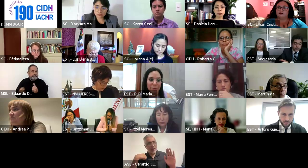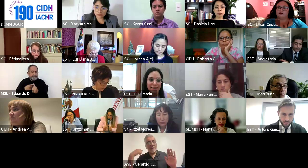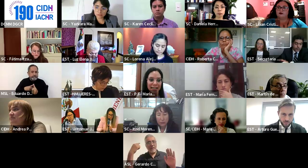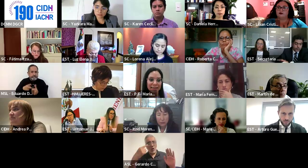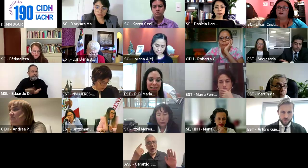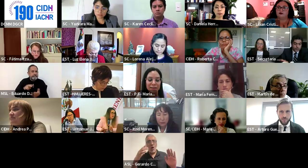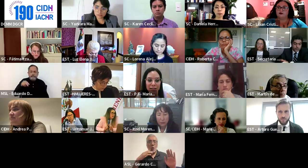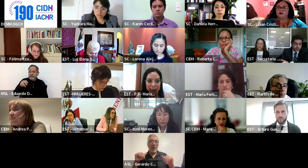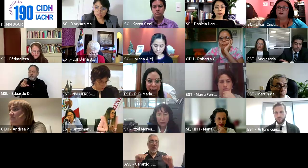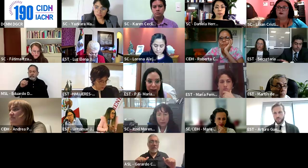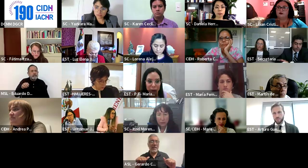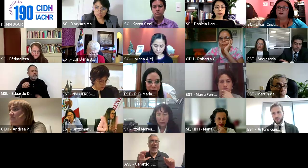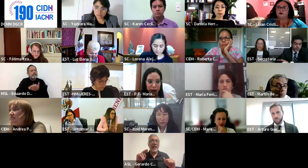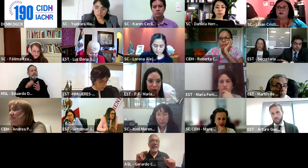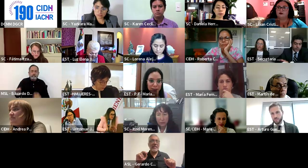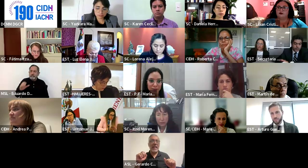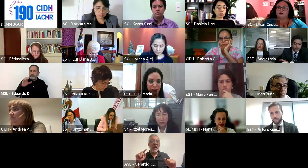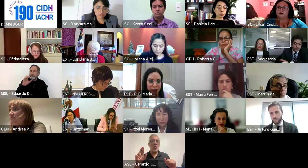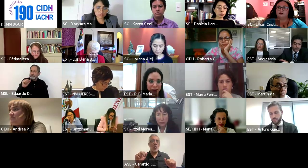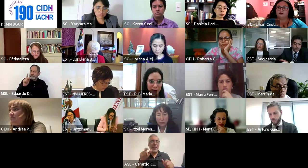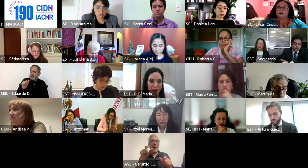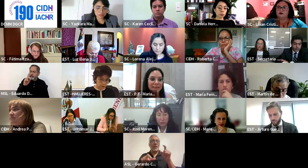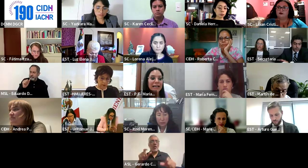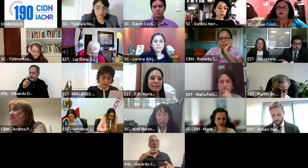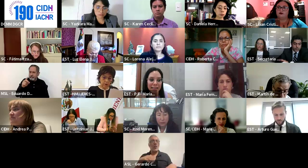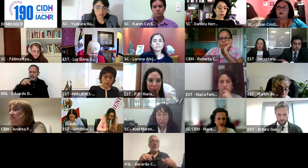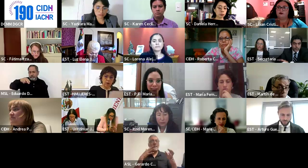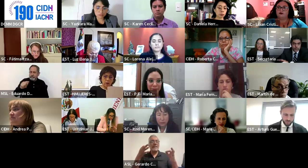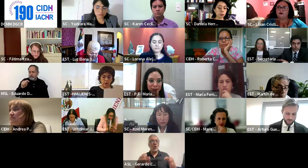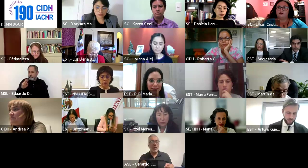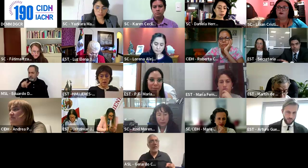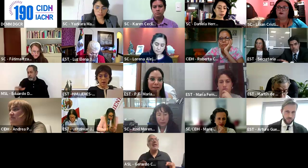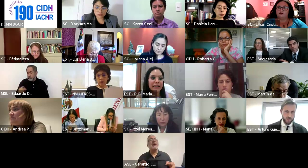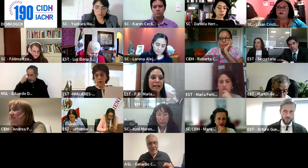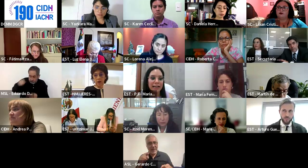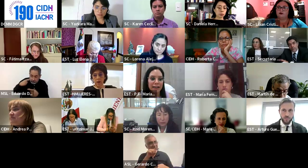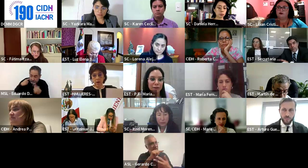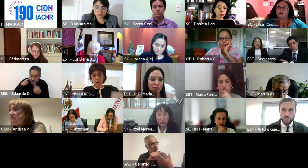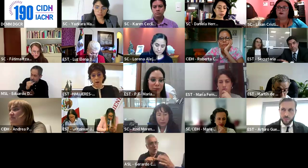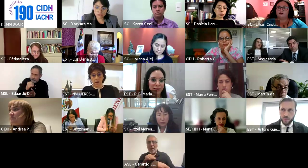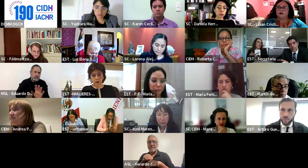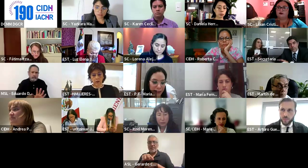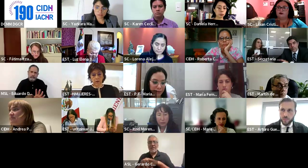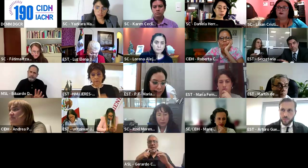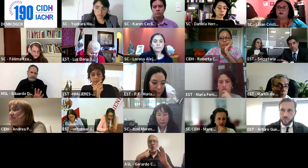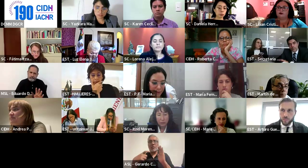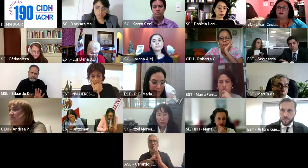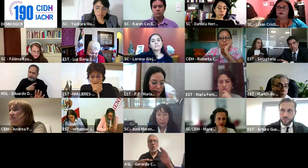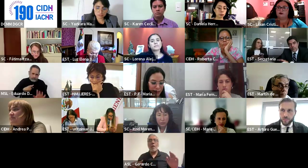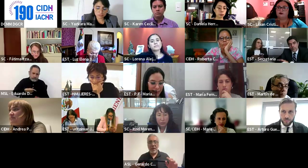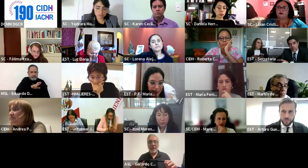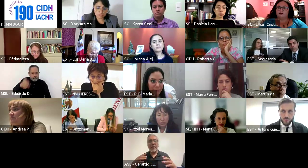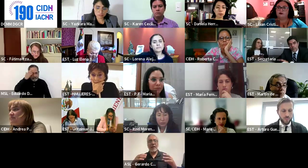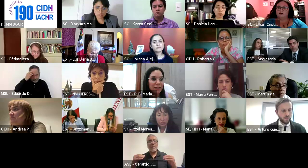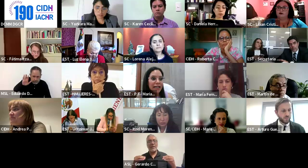como capacidad natural de las personas para tomar decisiones, también afectaban el reconocimiento pleno de la